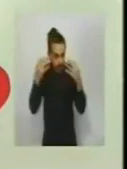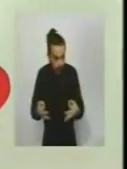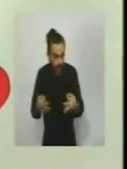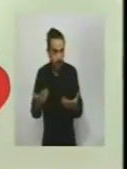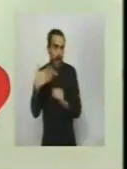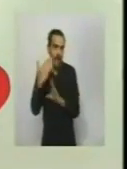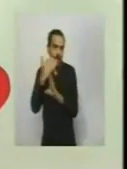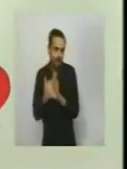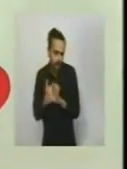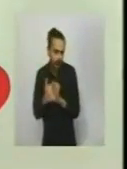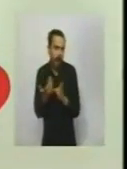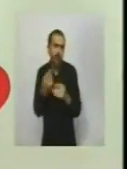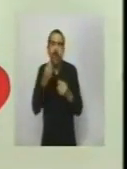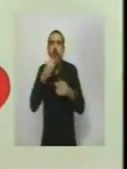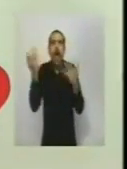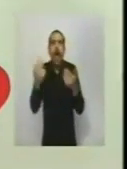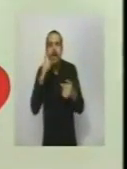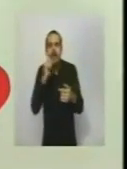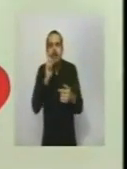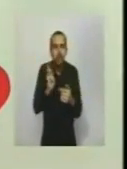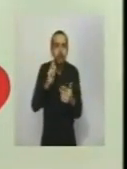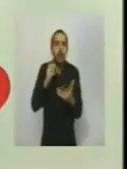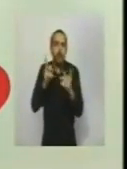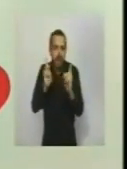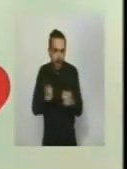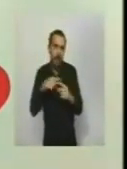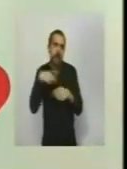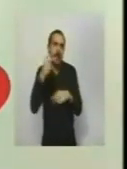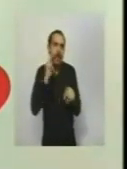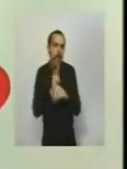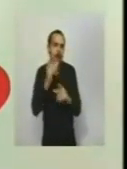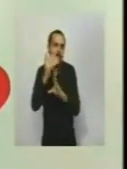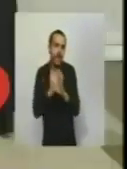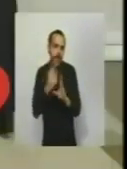o minimizar cualquier posible impacto ambiental.